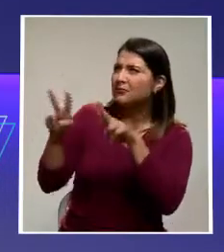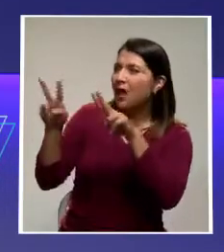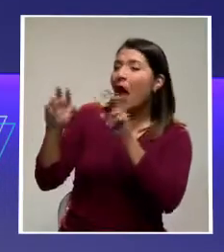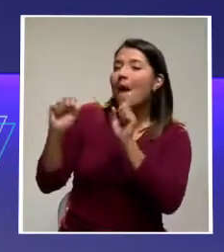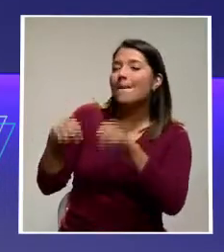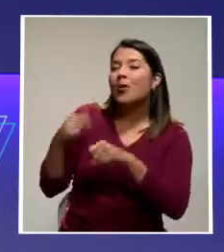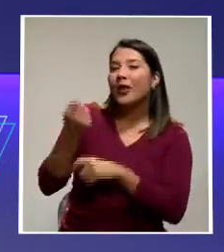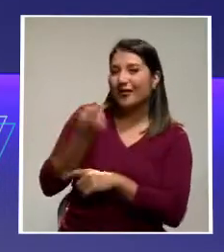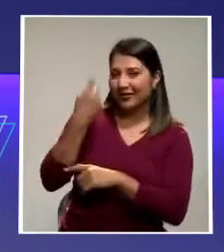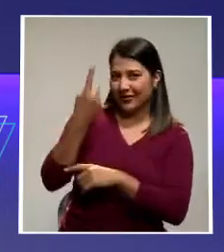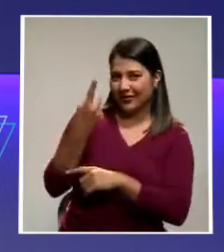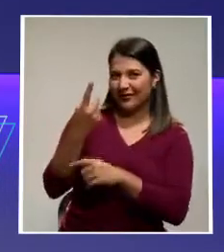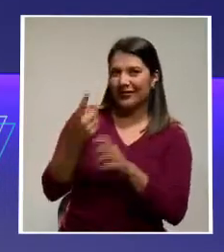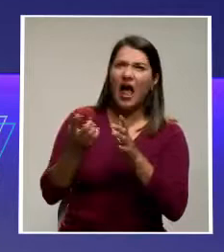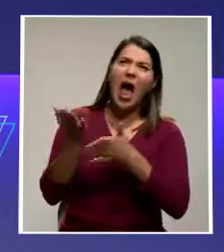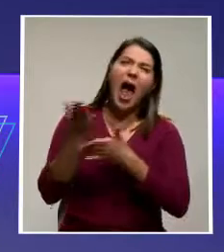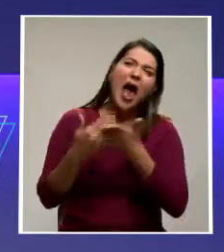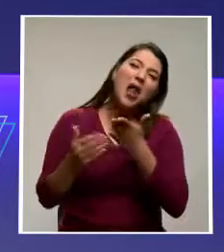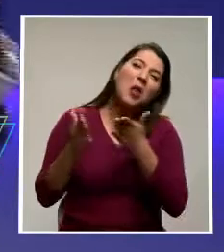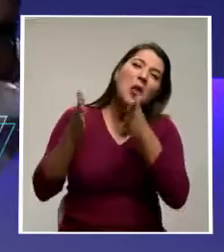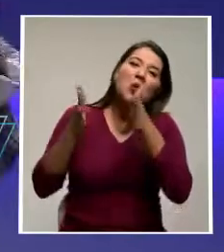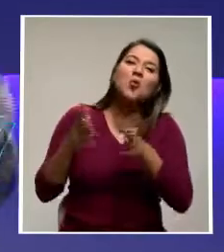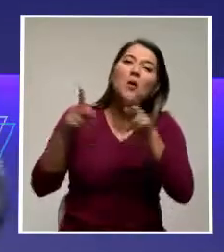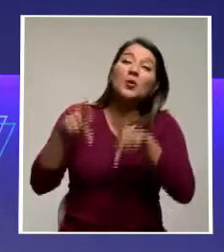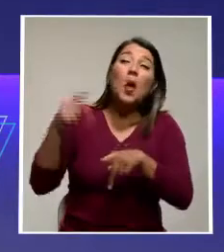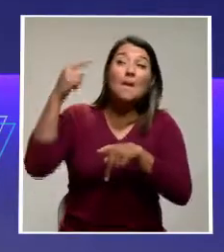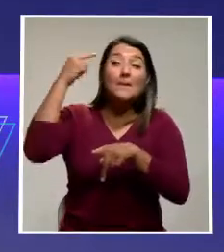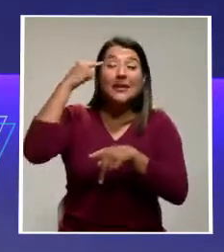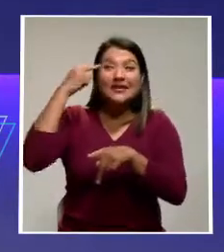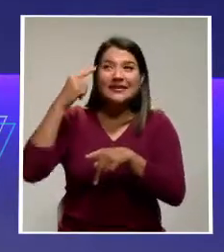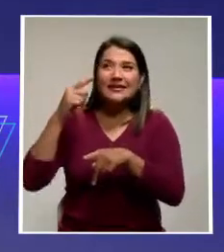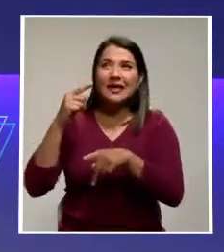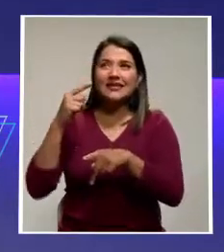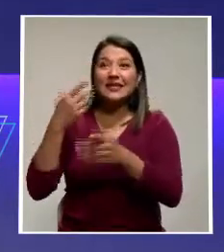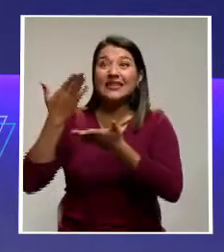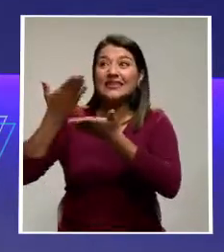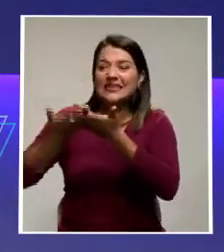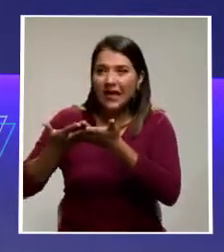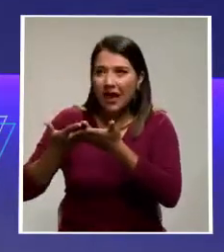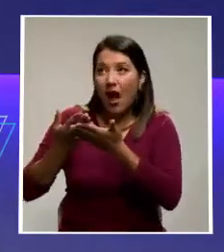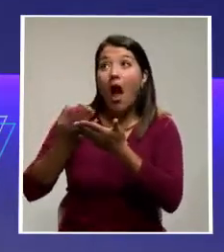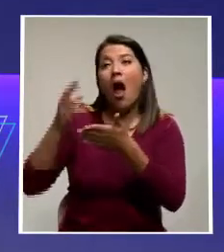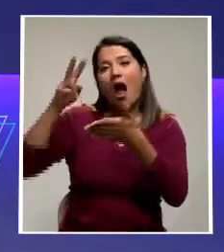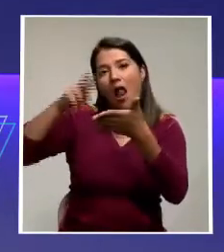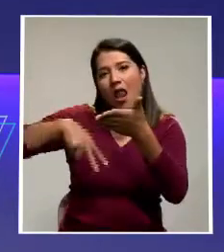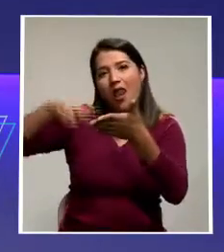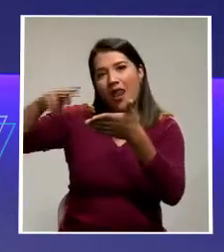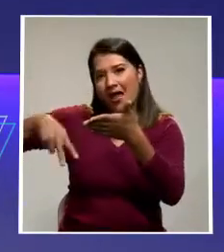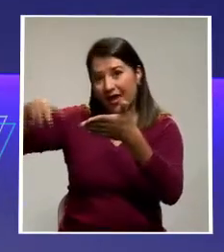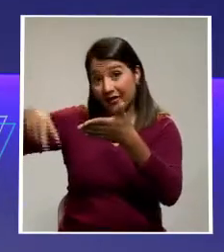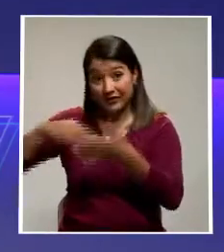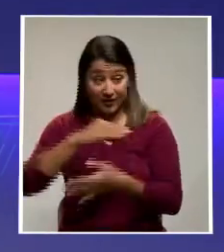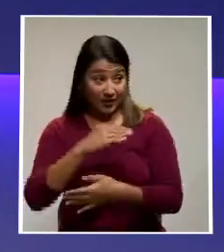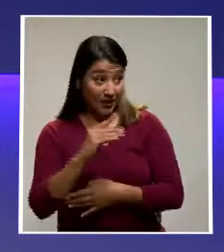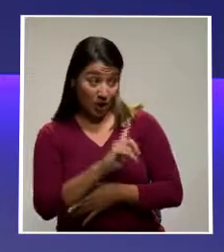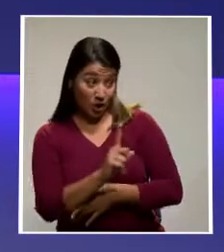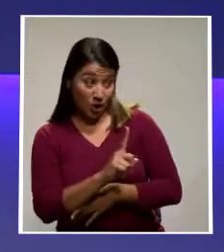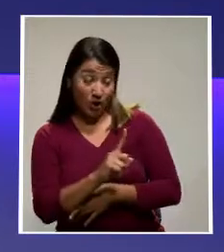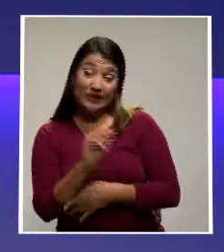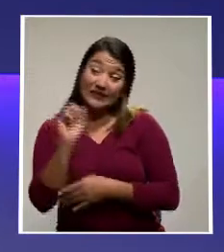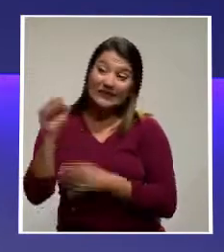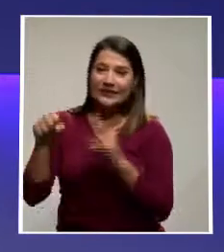Algunas personas creen que es literatura y que van a llegar a leer textos. Ajá. Y no es así. Es y no es.